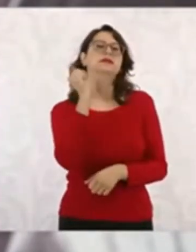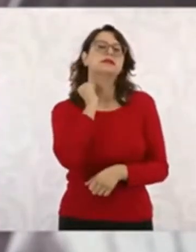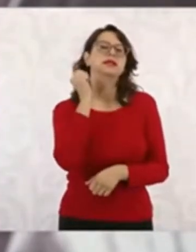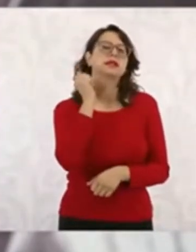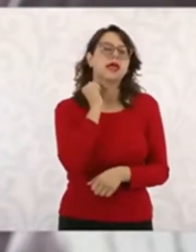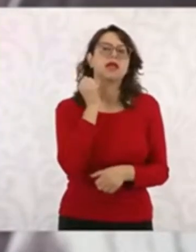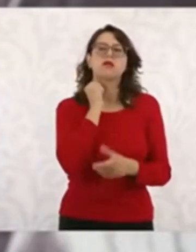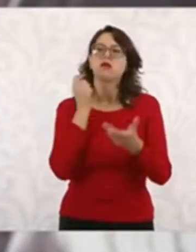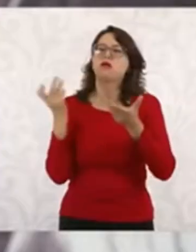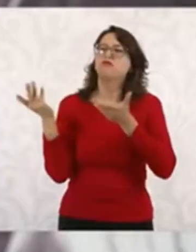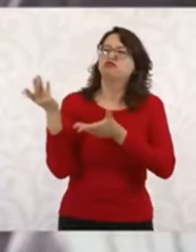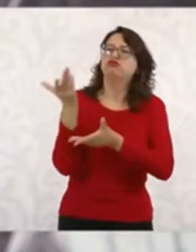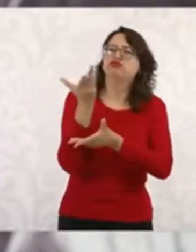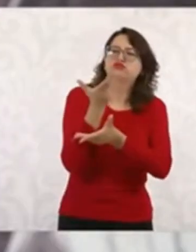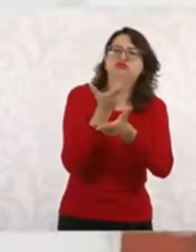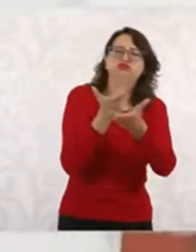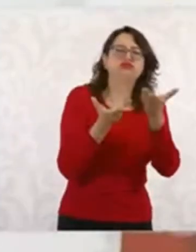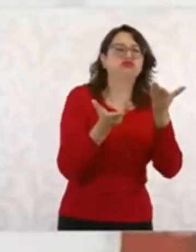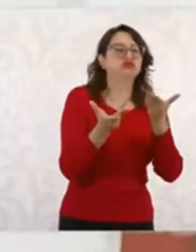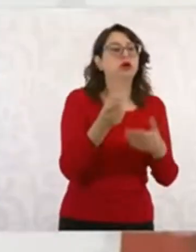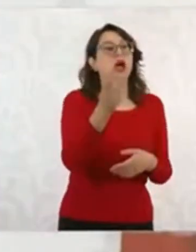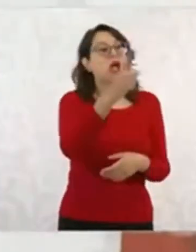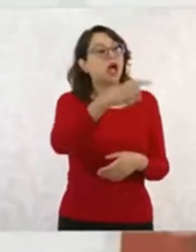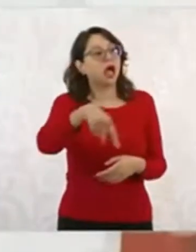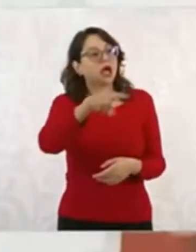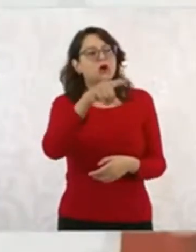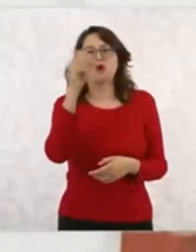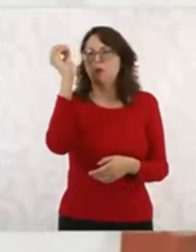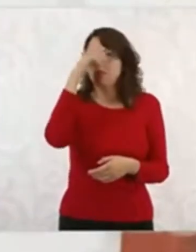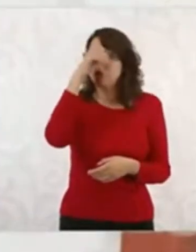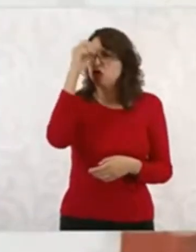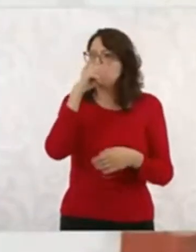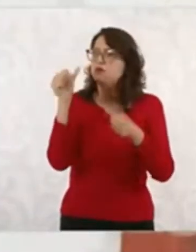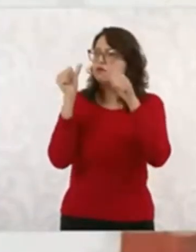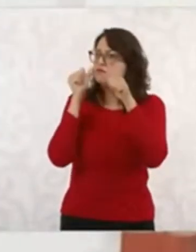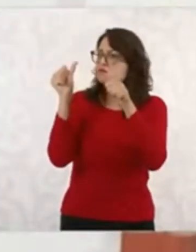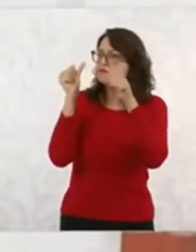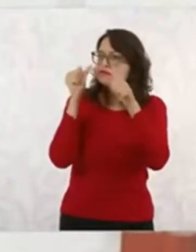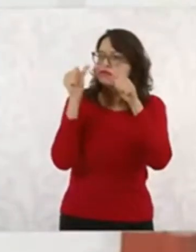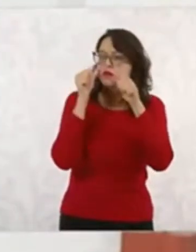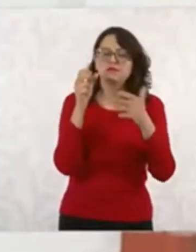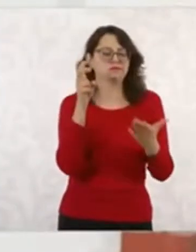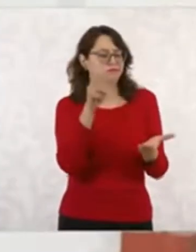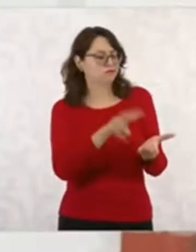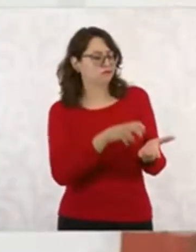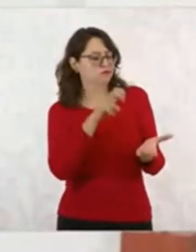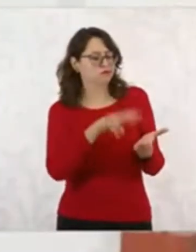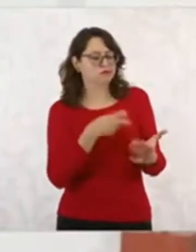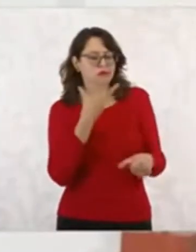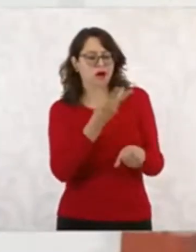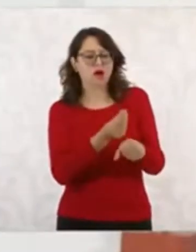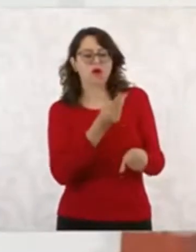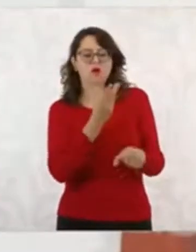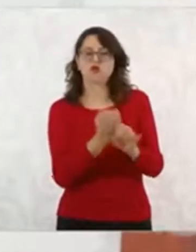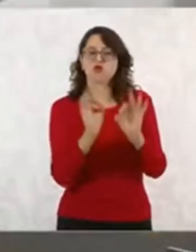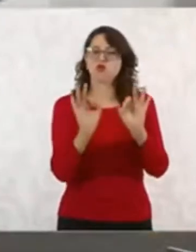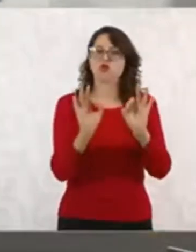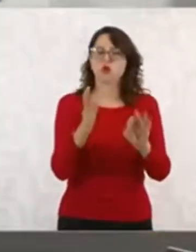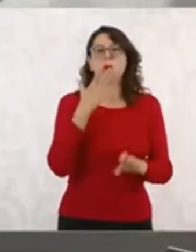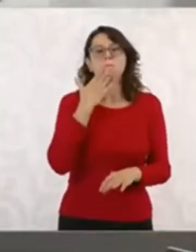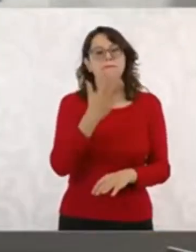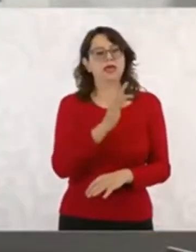audiencias públicas y que le hicieron ajustes a la iniciativa que sin duda la enriquecieron. Este